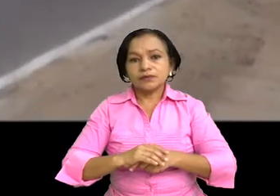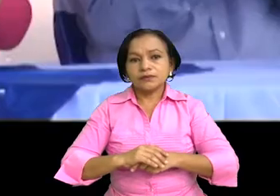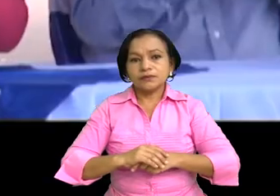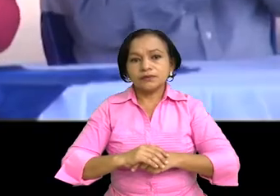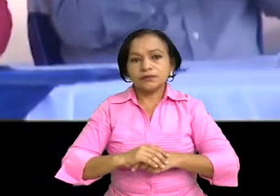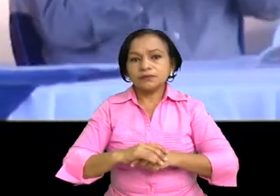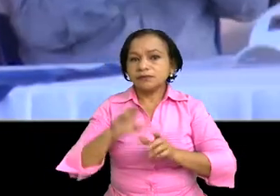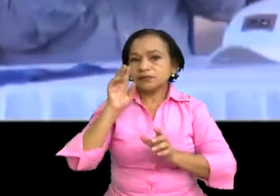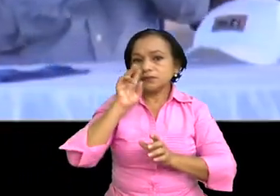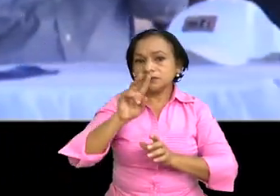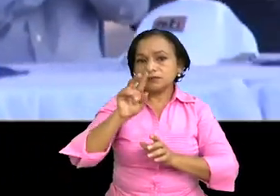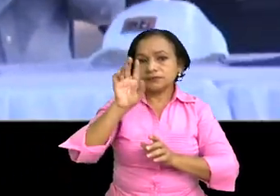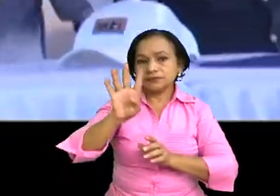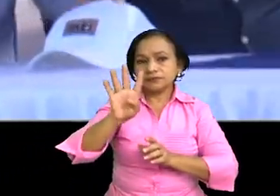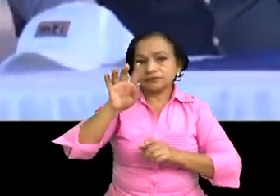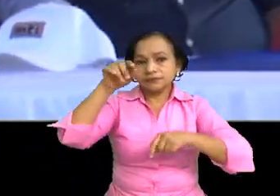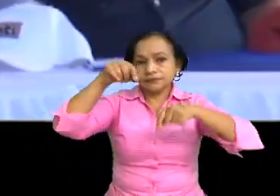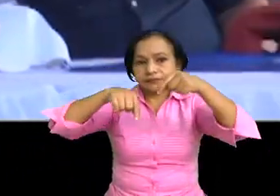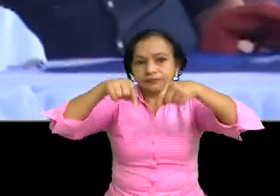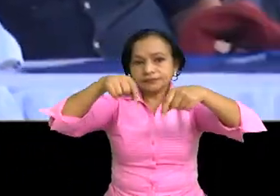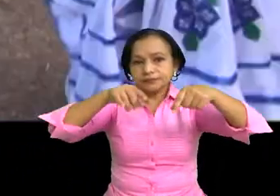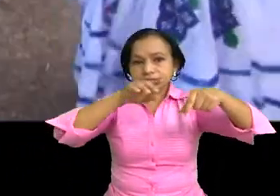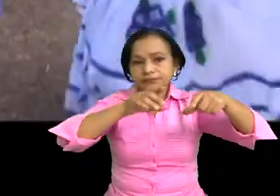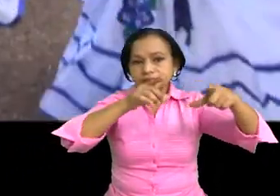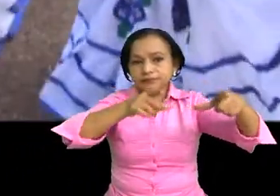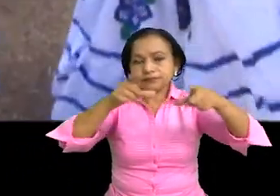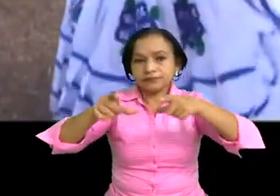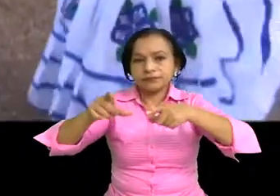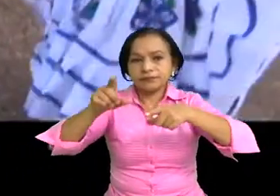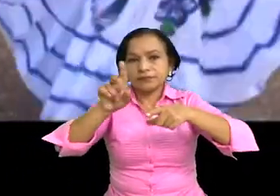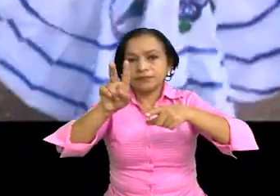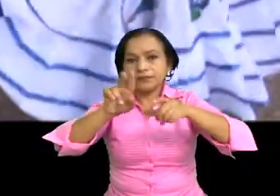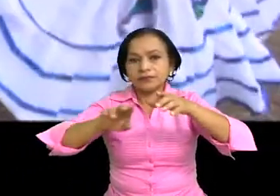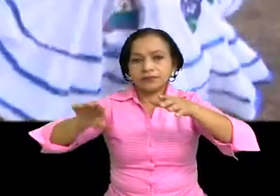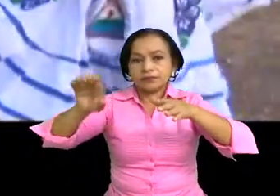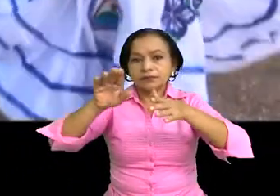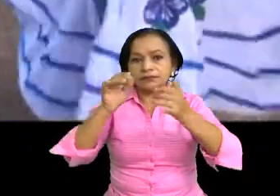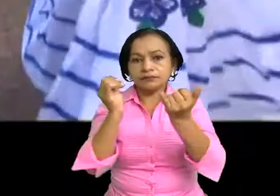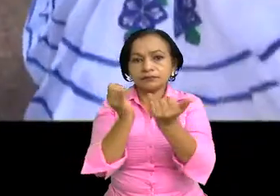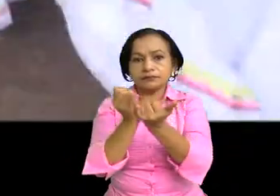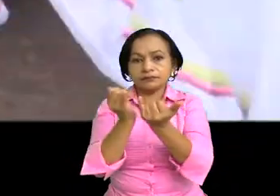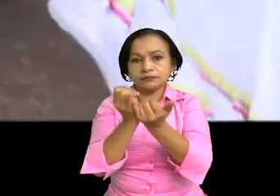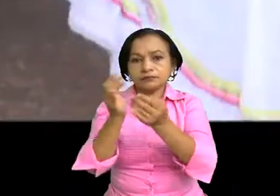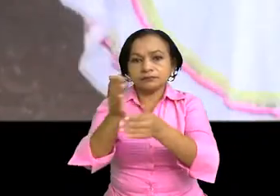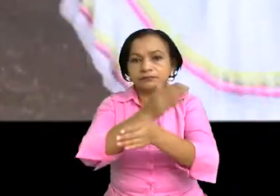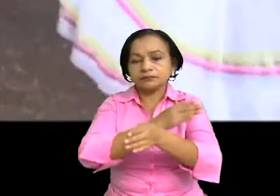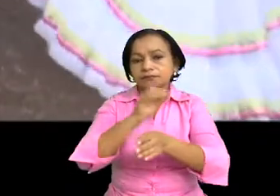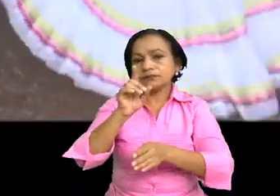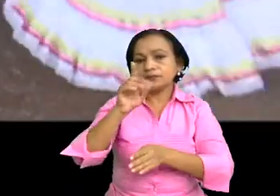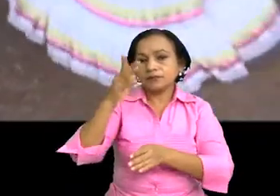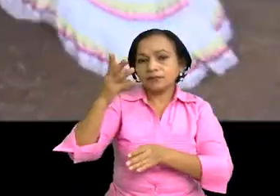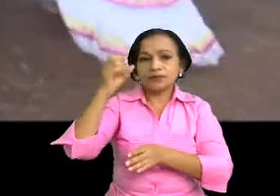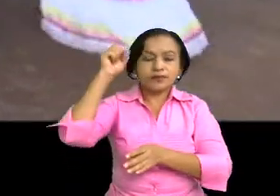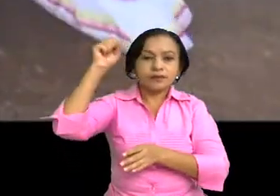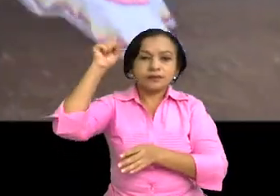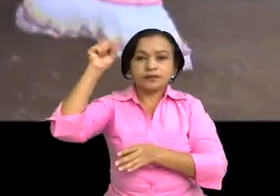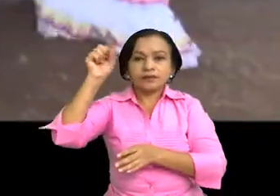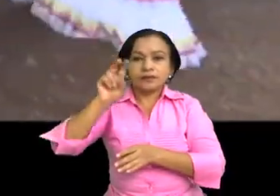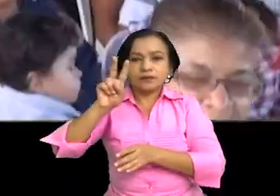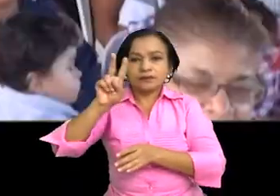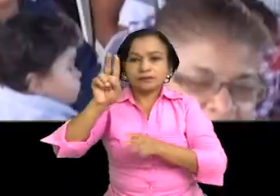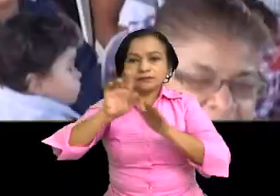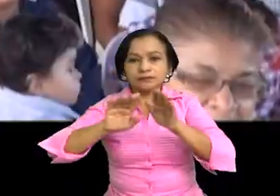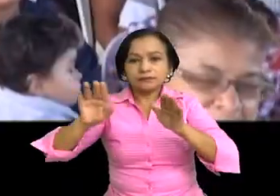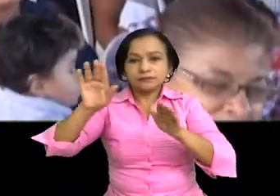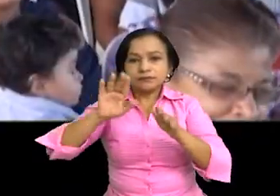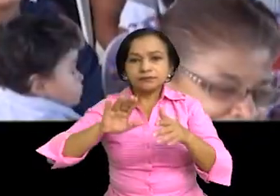Ahí está 4 kilómetros de adoquinado, estamos metiéndole 2 más este año, antes del 19 de julio vamos a estar listos con otros 2 más.